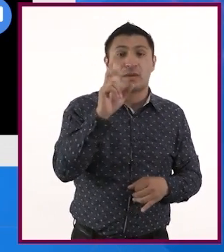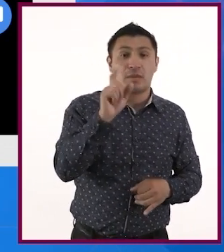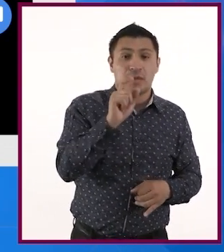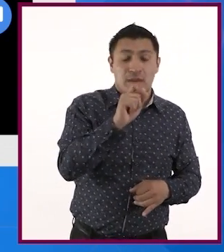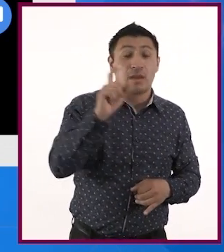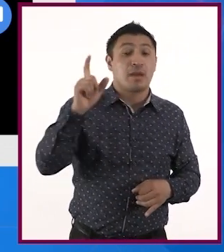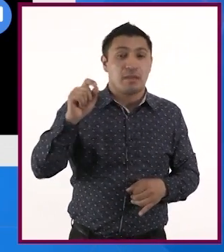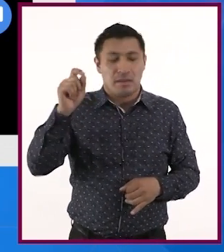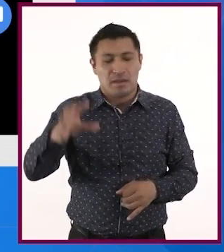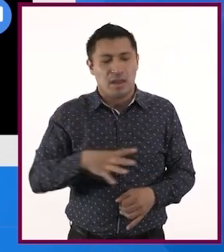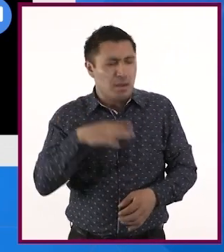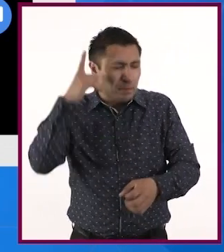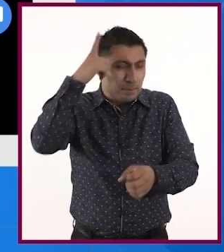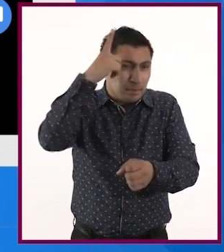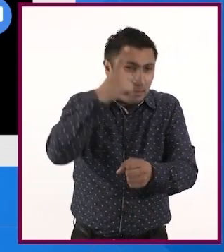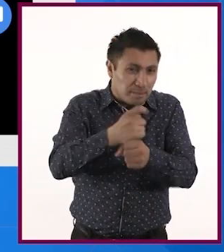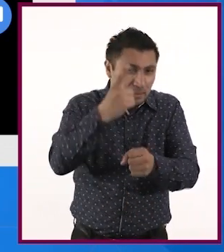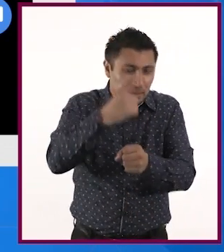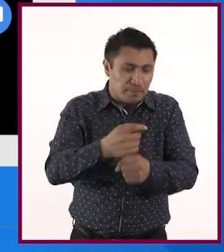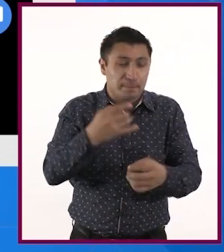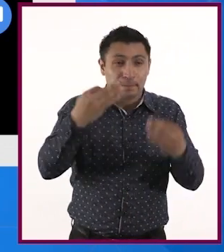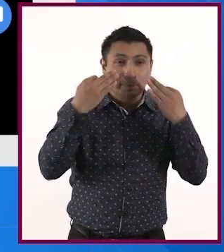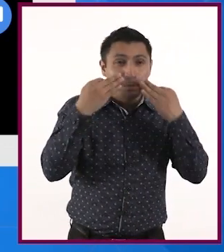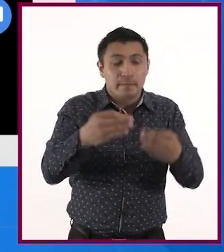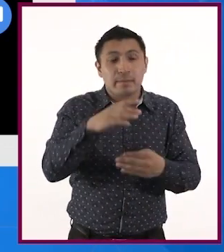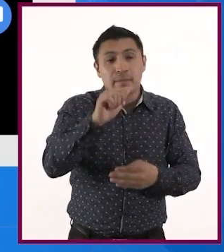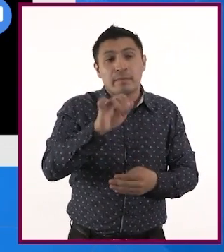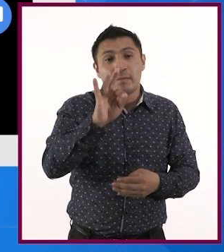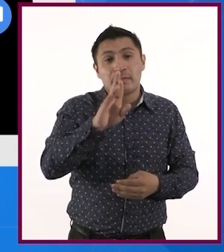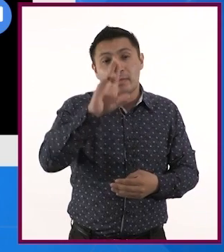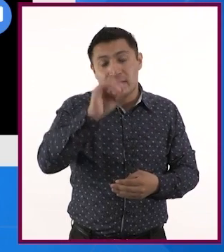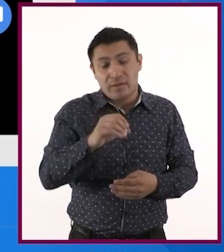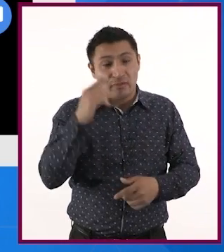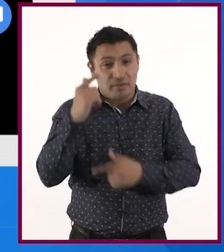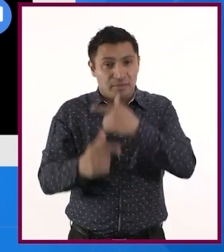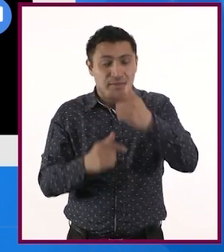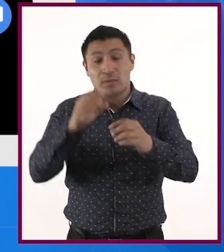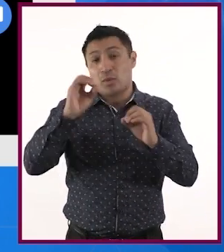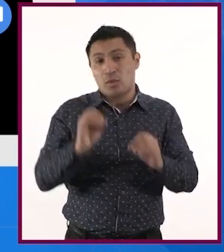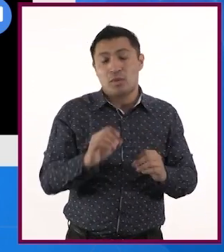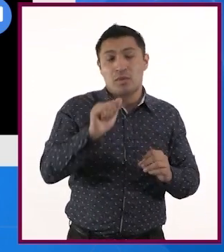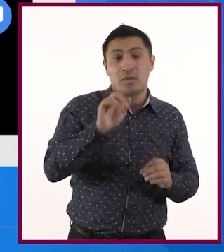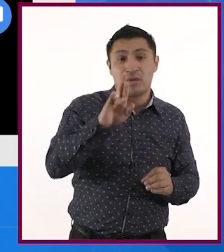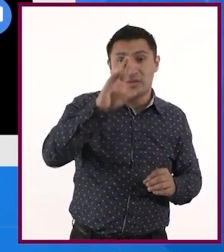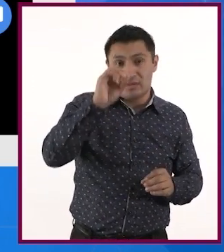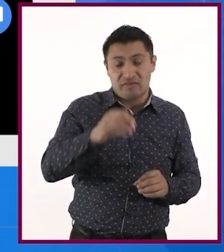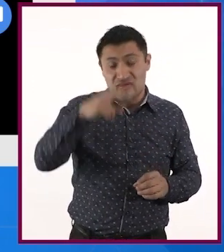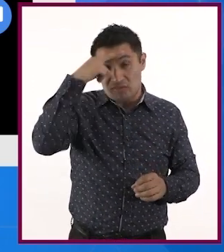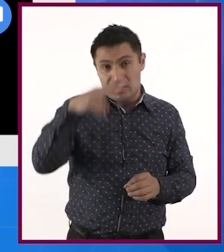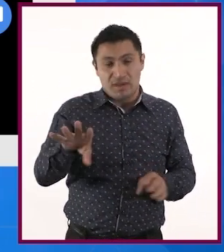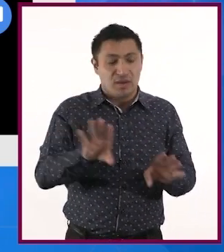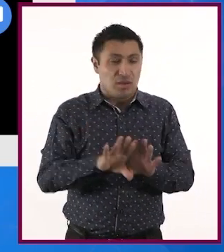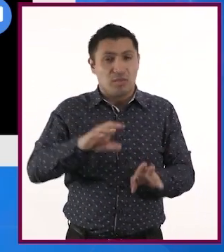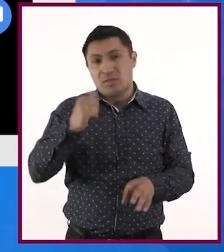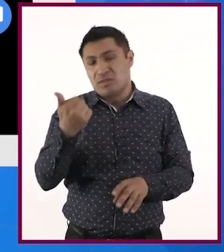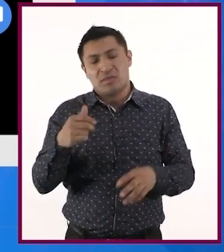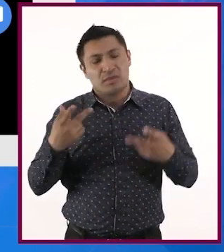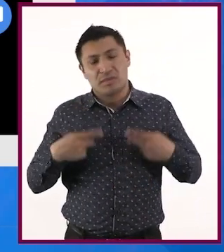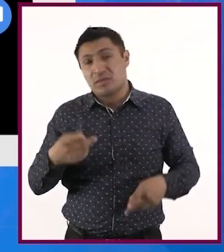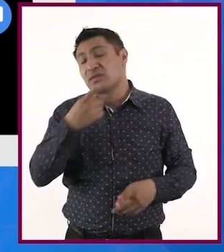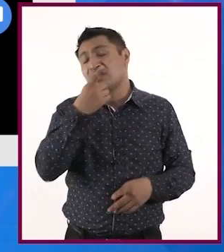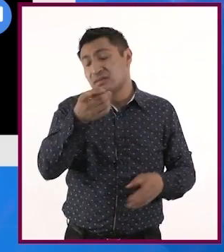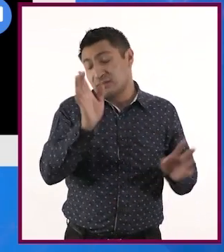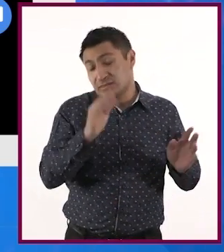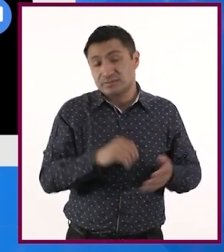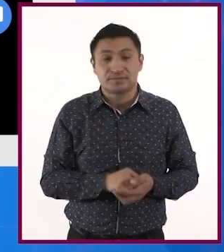que hizo evidente a los afrodescendientes o los afromexicanos, como le llaman algunos